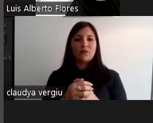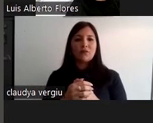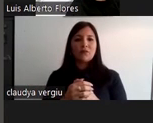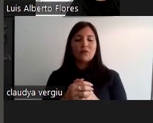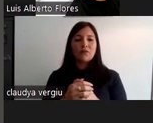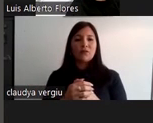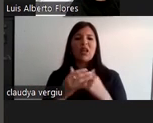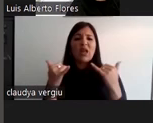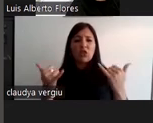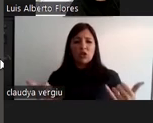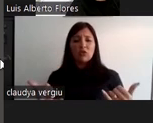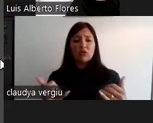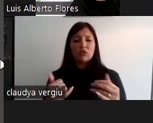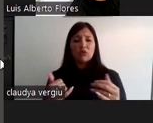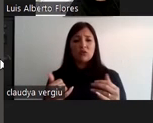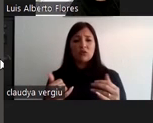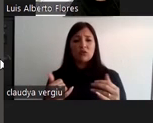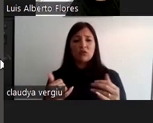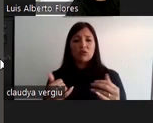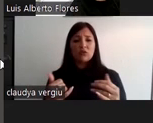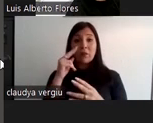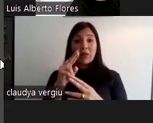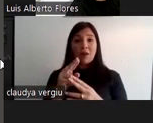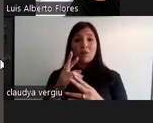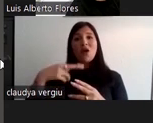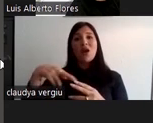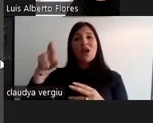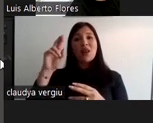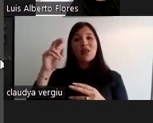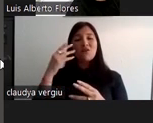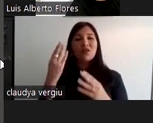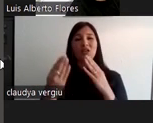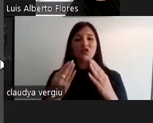entonces acá tenemos teniendo eso veamos las reflexiones finales